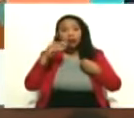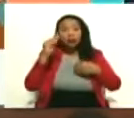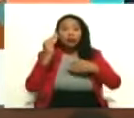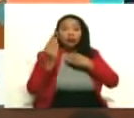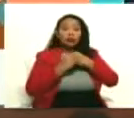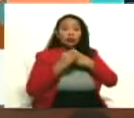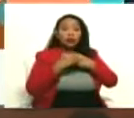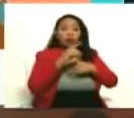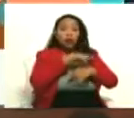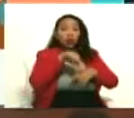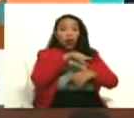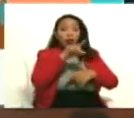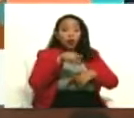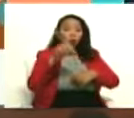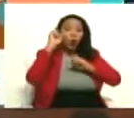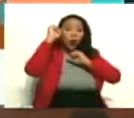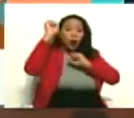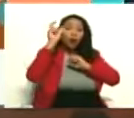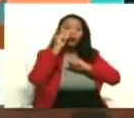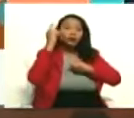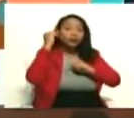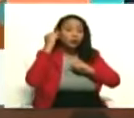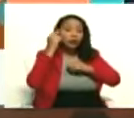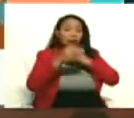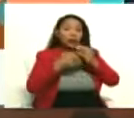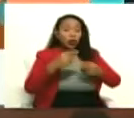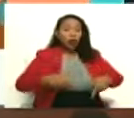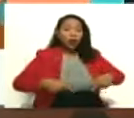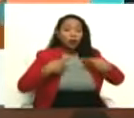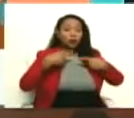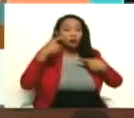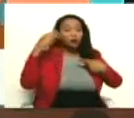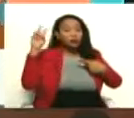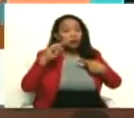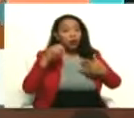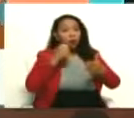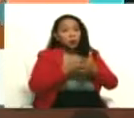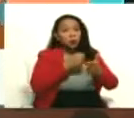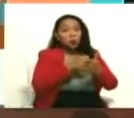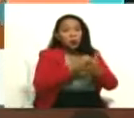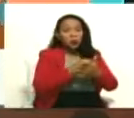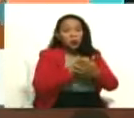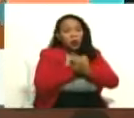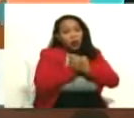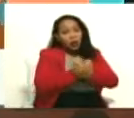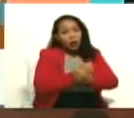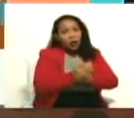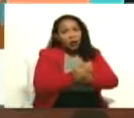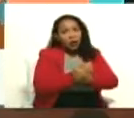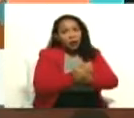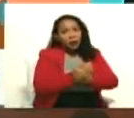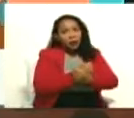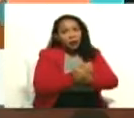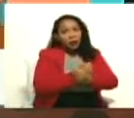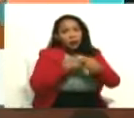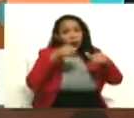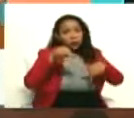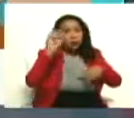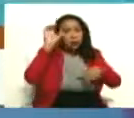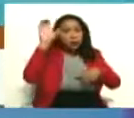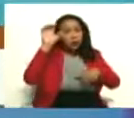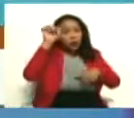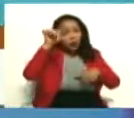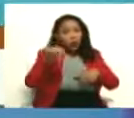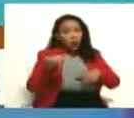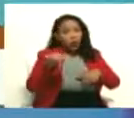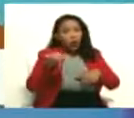nombre a todos esos héroes y heroínas que dieron la vida por Venezuela, con amor a lo que nació siendo esta patria, y hoy